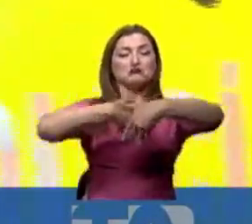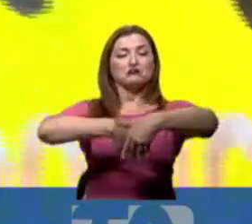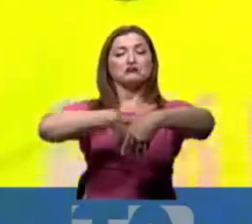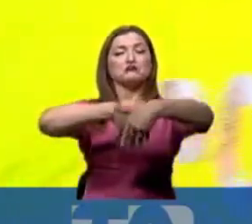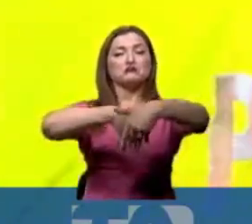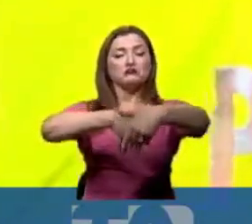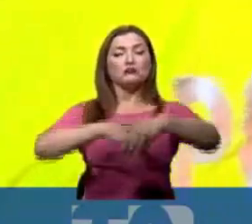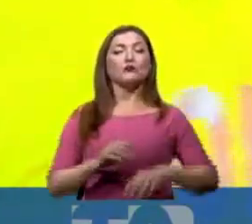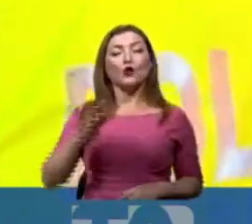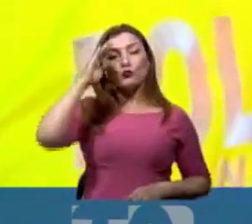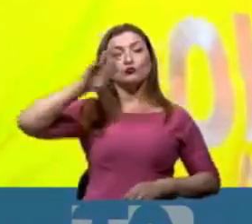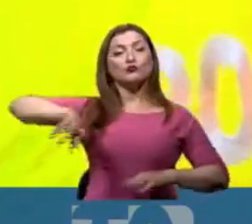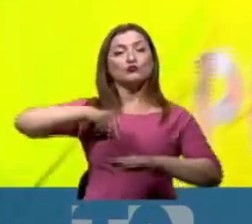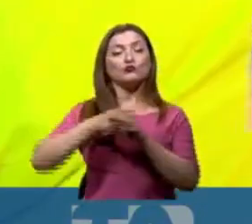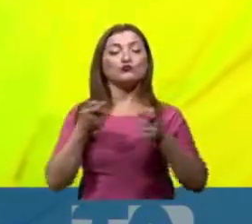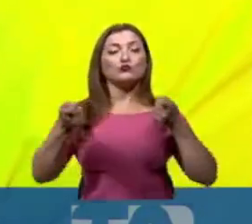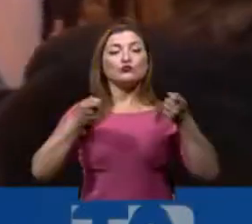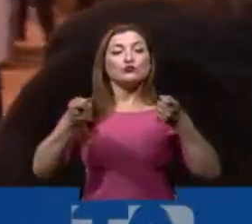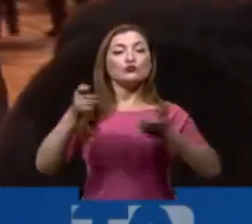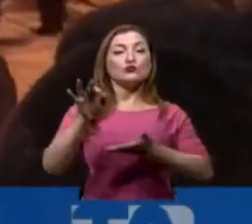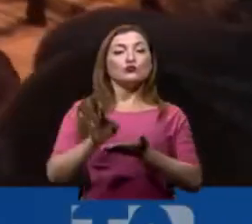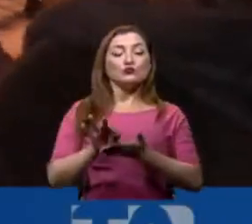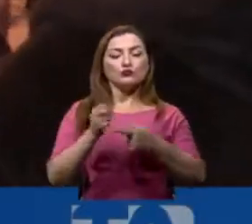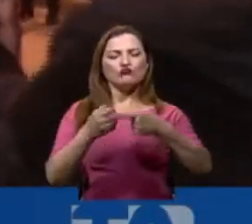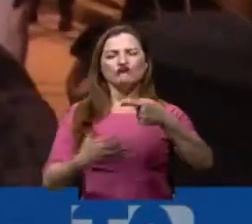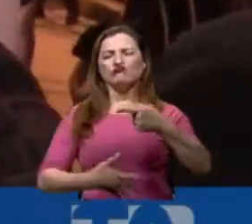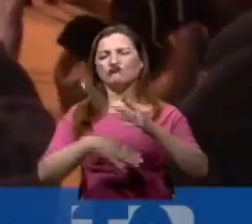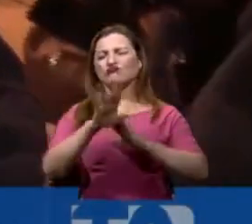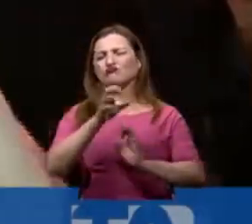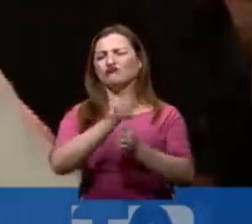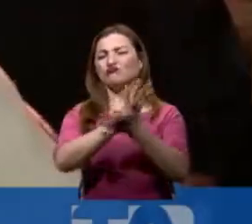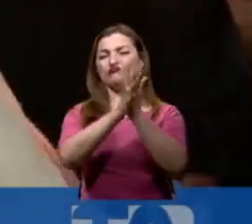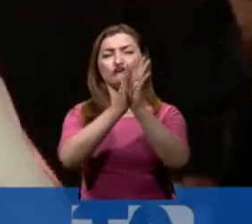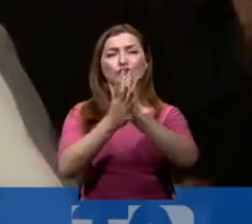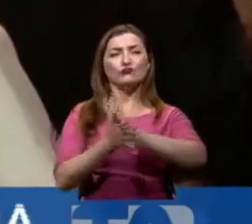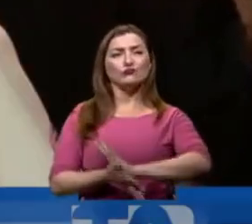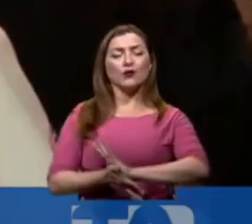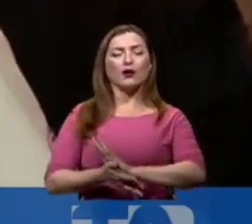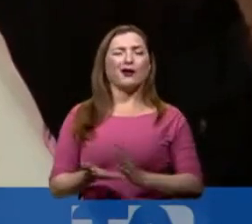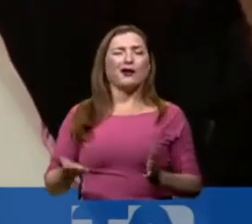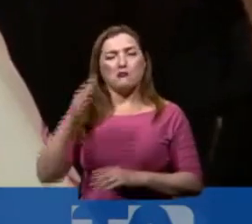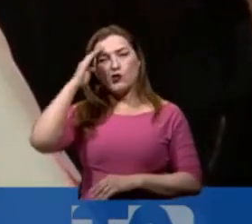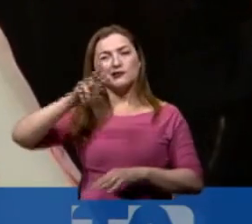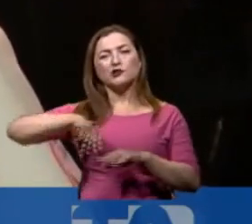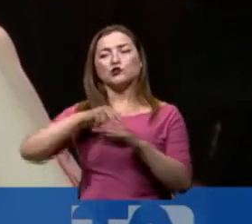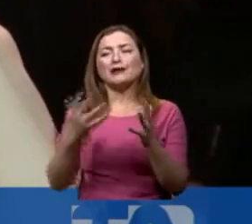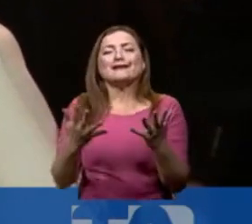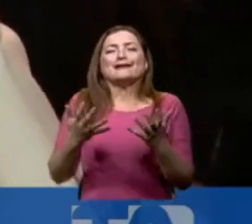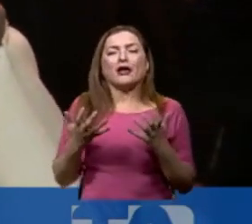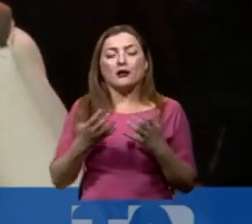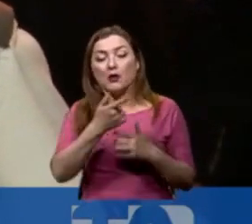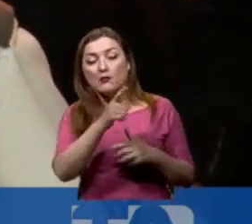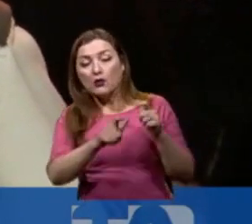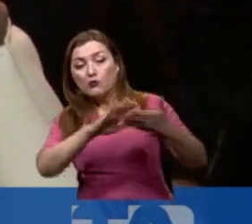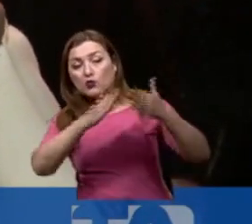de las acciones que ejecutan para controlar esta zona, caracterizada por la inseguridad. Hemos querido demostrar ese